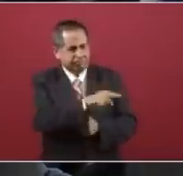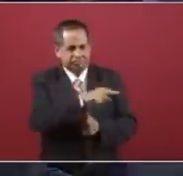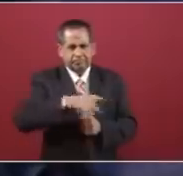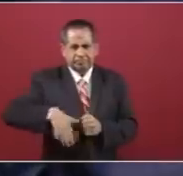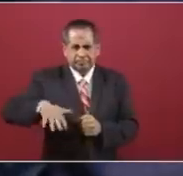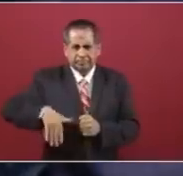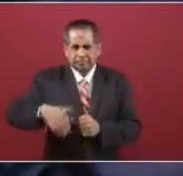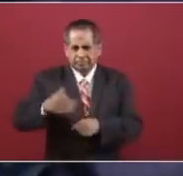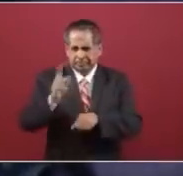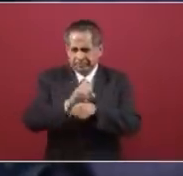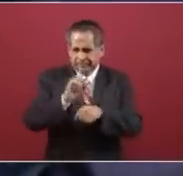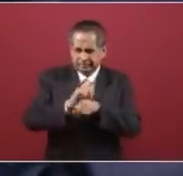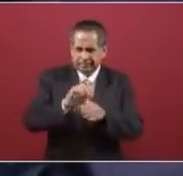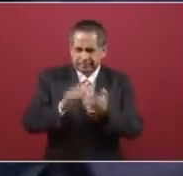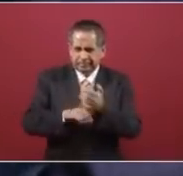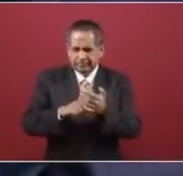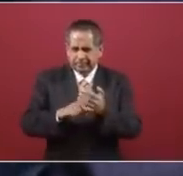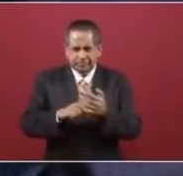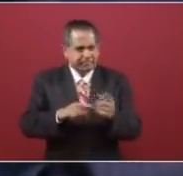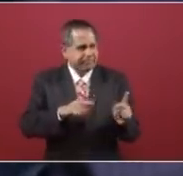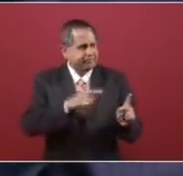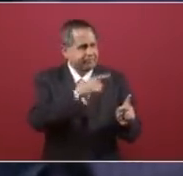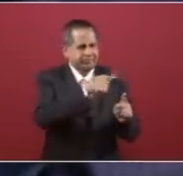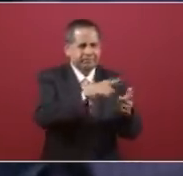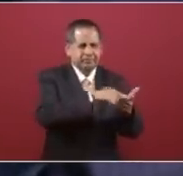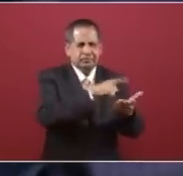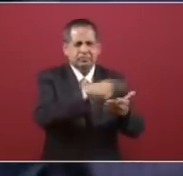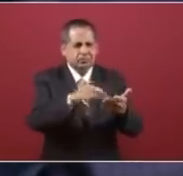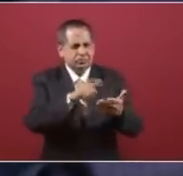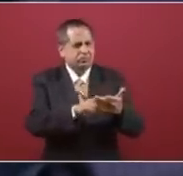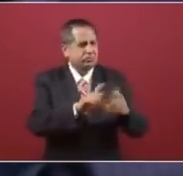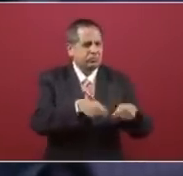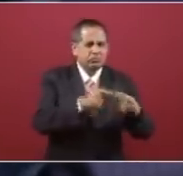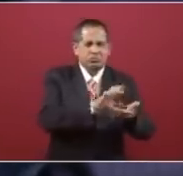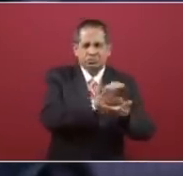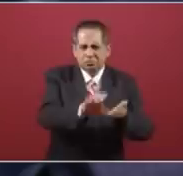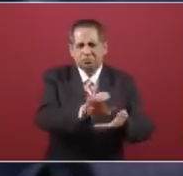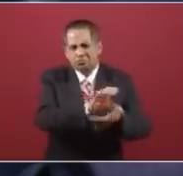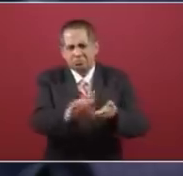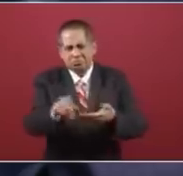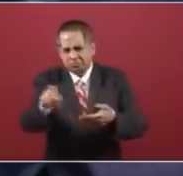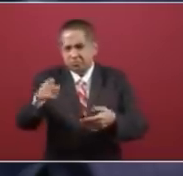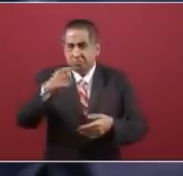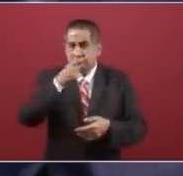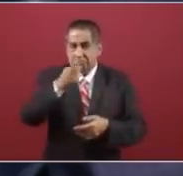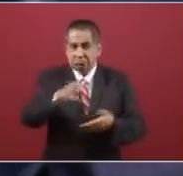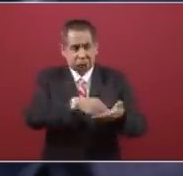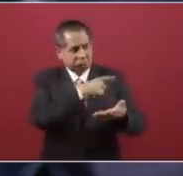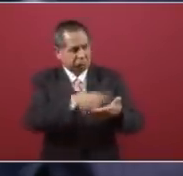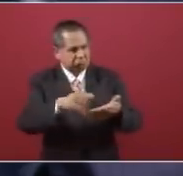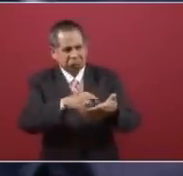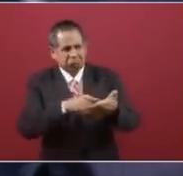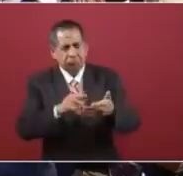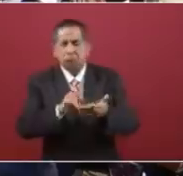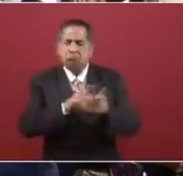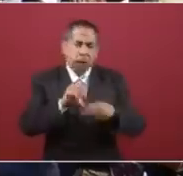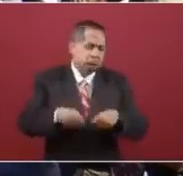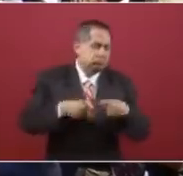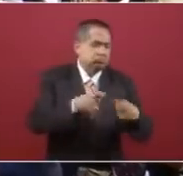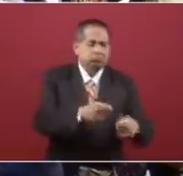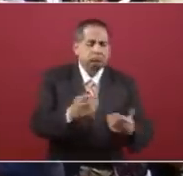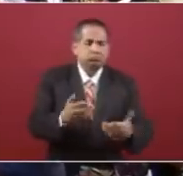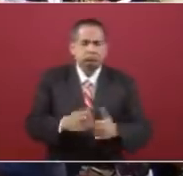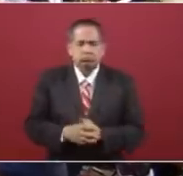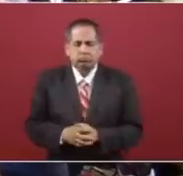usted casi todos los días reprocha de que no invierten, de que no han arrojado eh la producción? ¿Por qué? Están